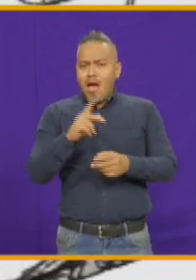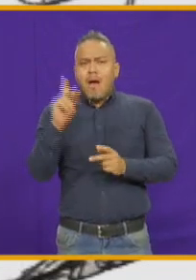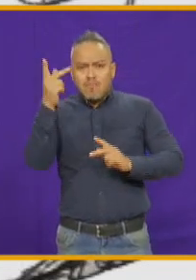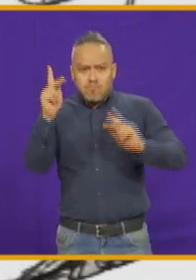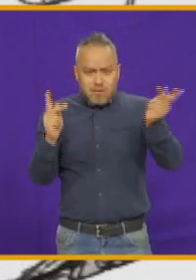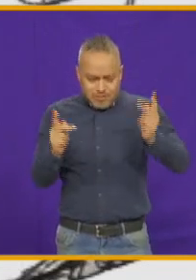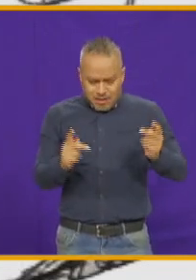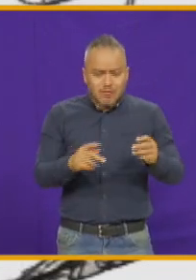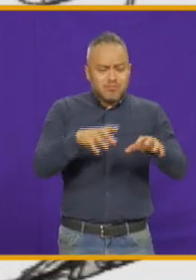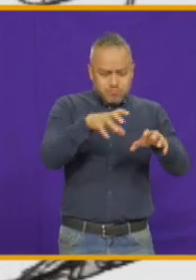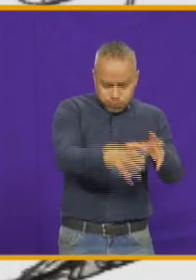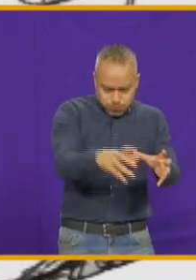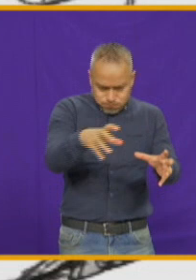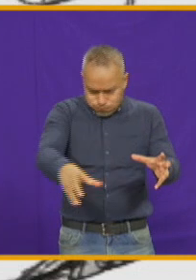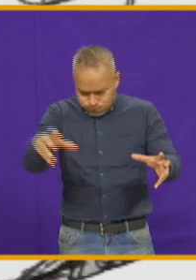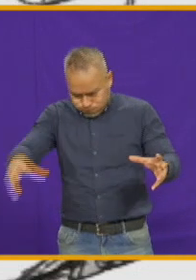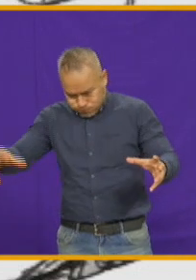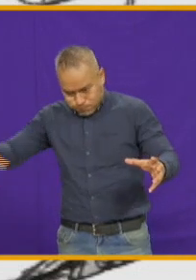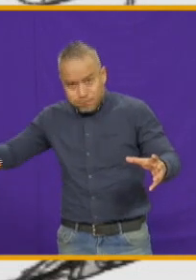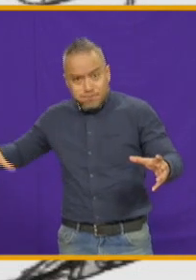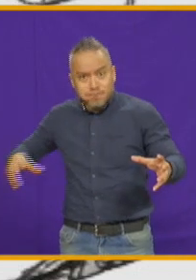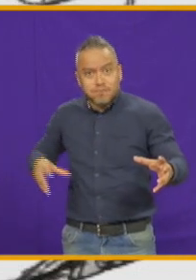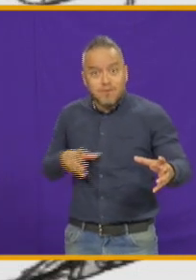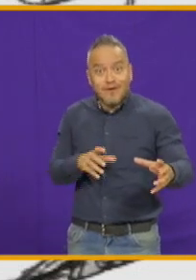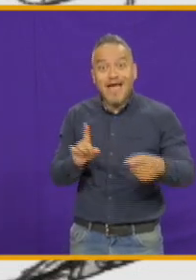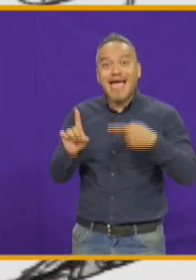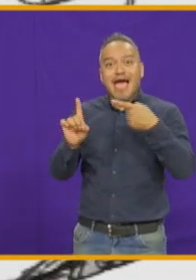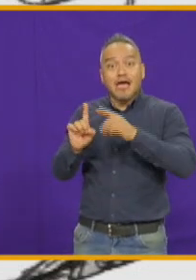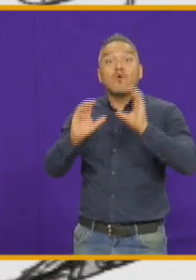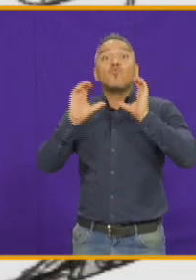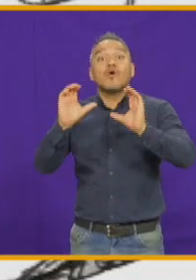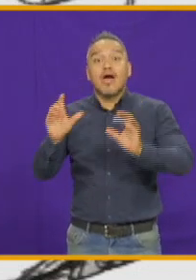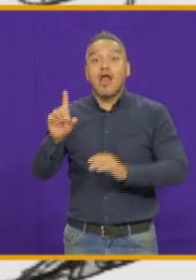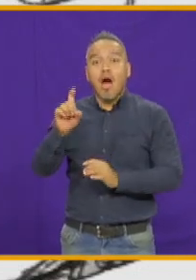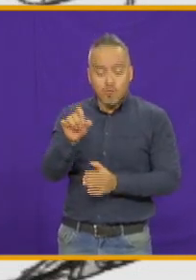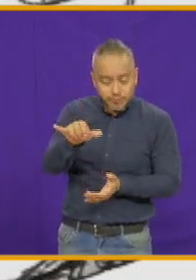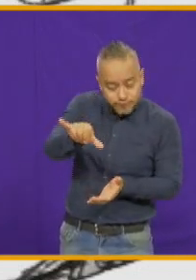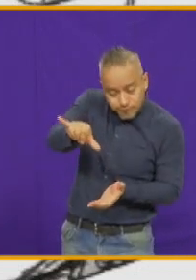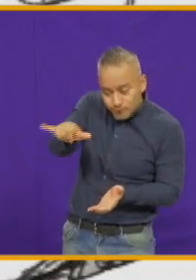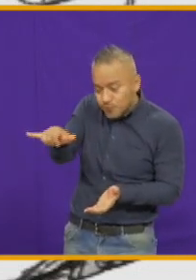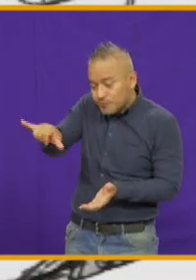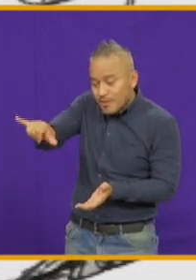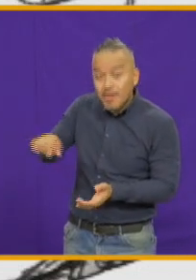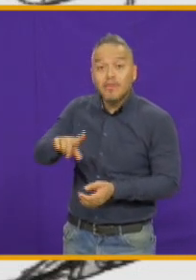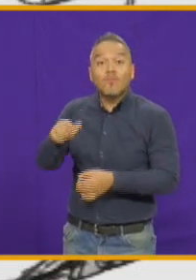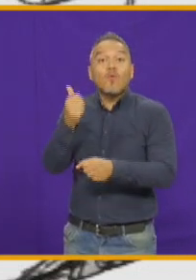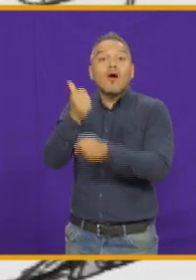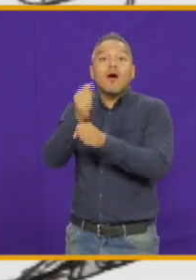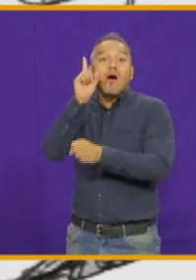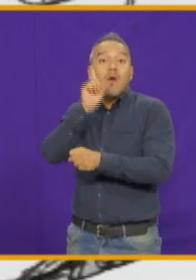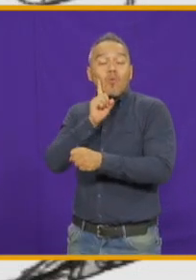el jardín lucrecia la sí va cuidando y llegó el día en que la abuela se fue y